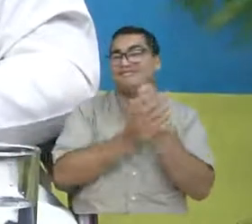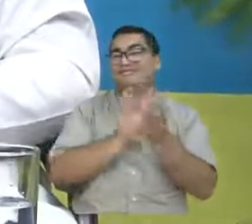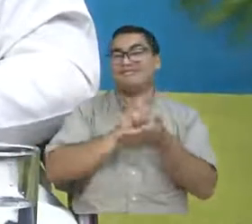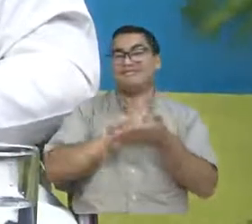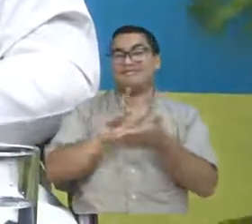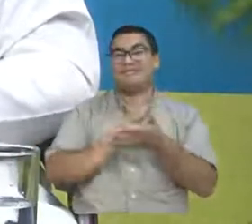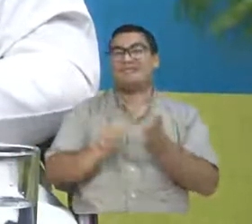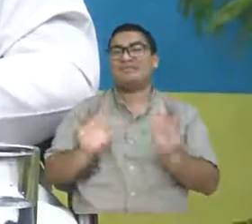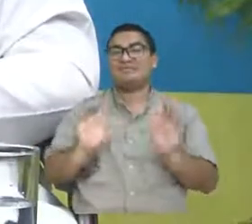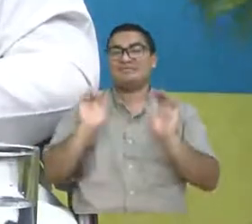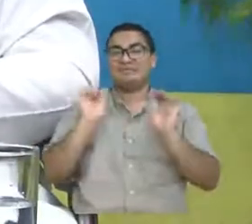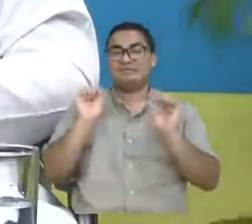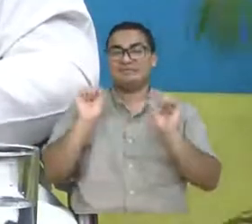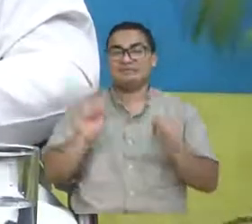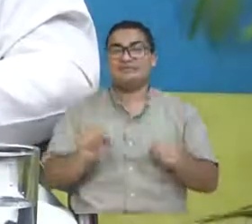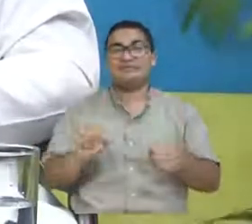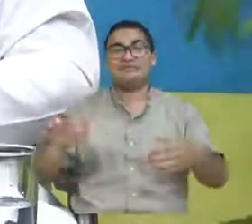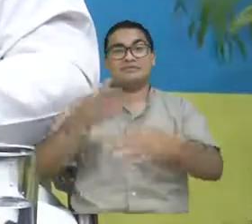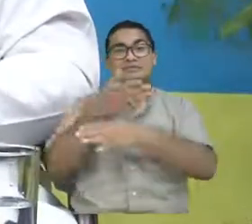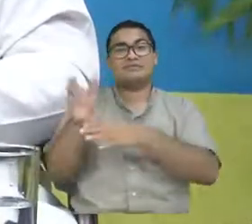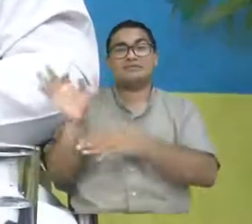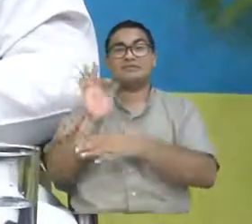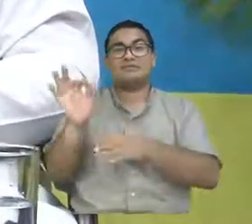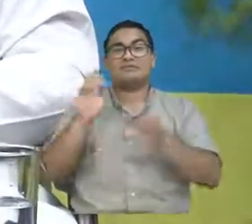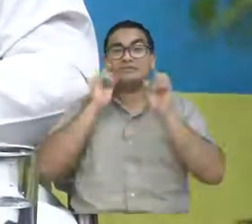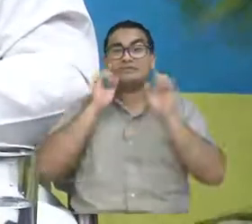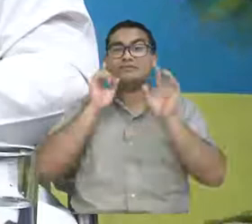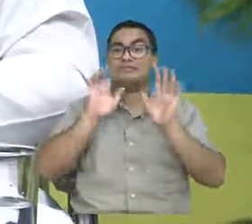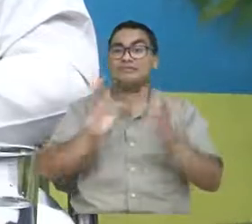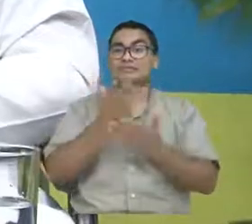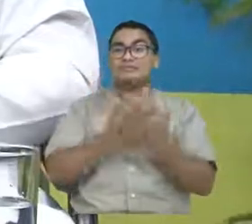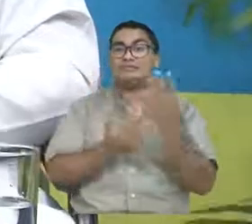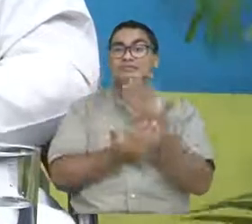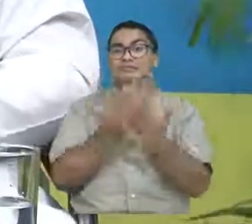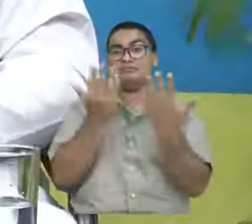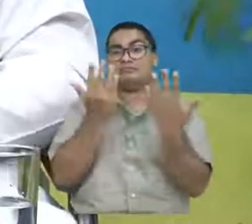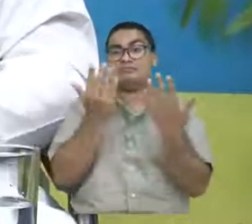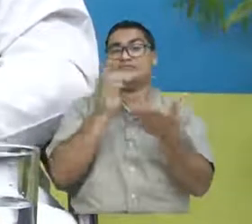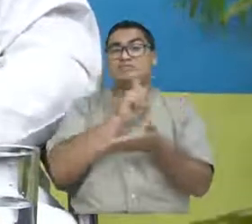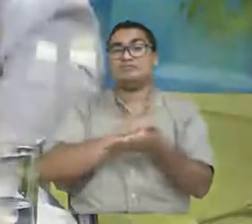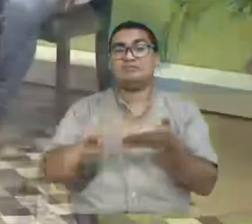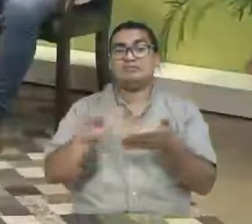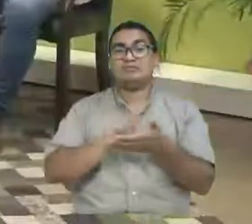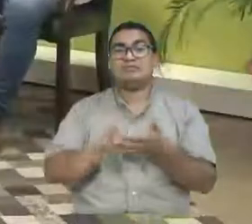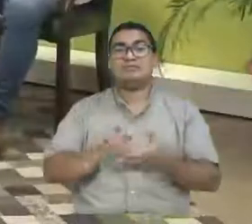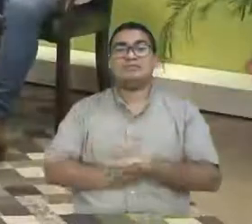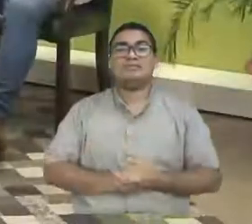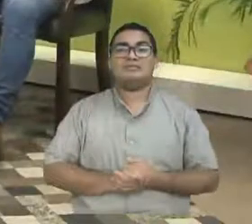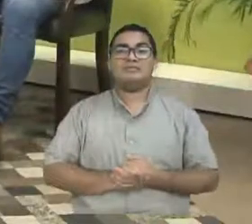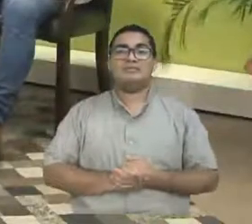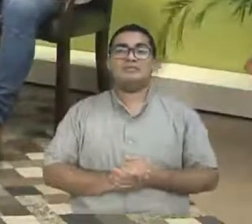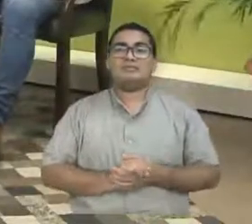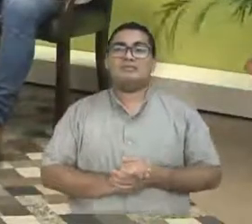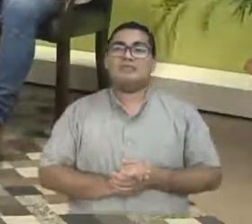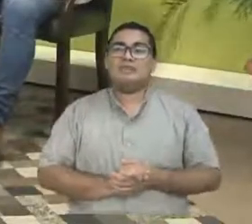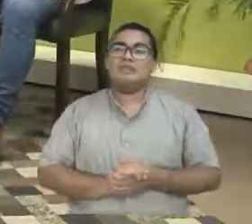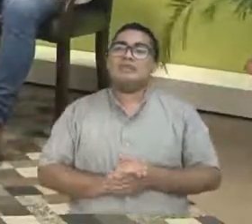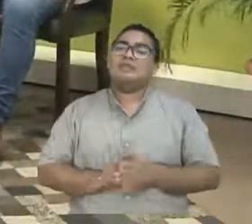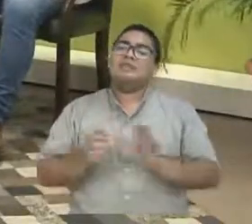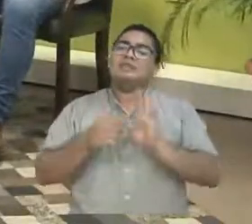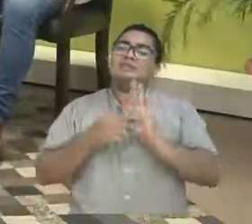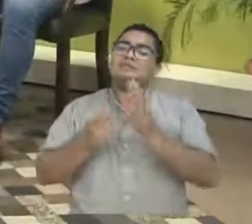una u otra forma buscar la solución para que nuestras manos siempre estén limpias. Ahora, es importante, hablemos de los